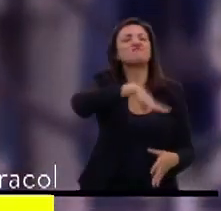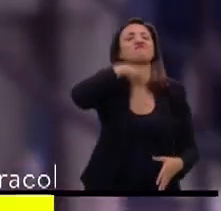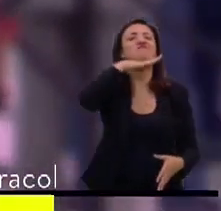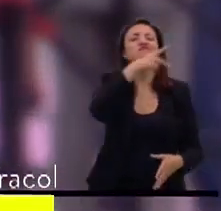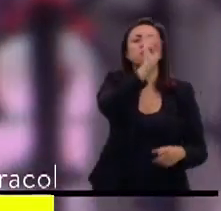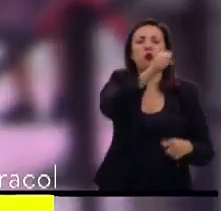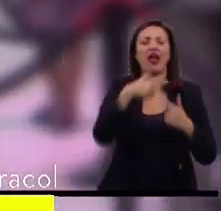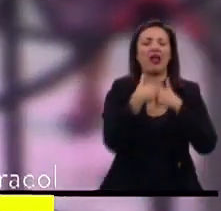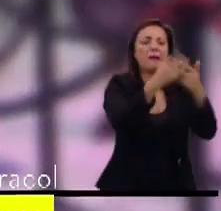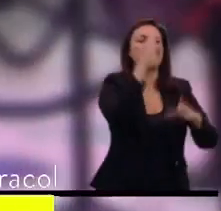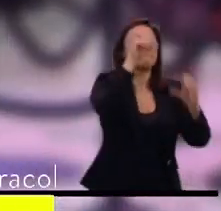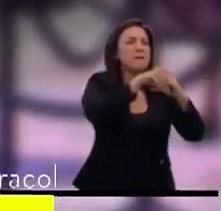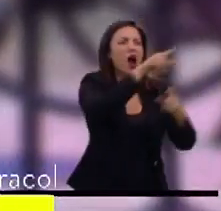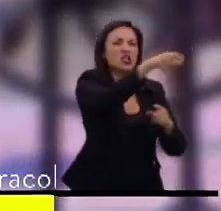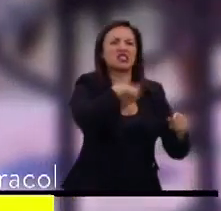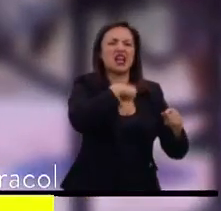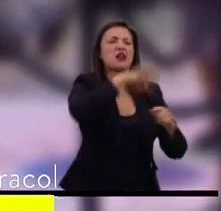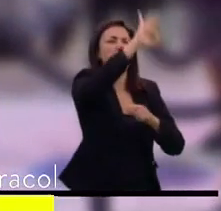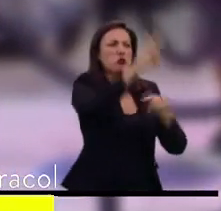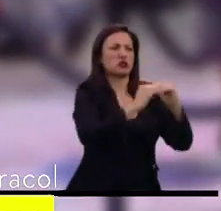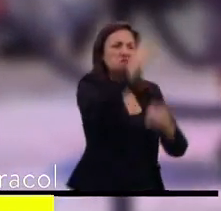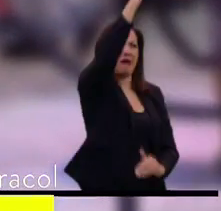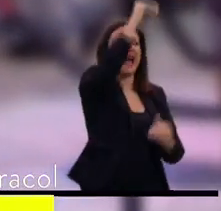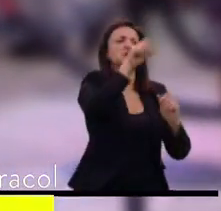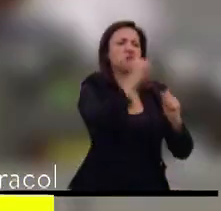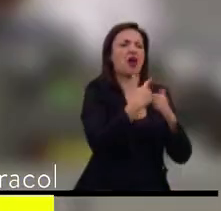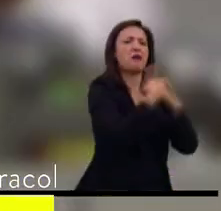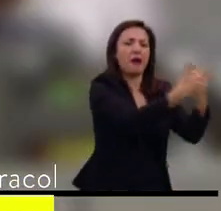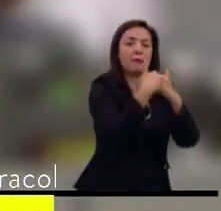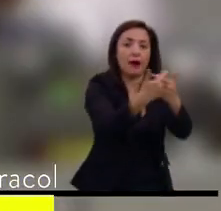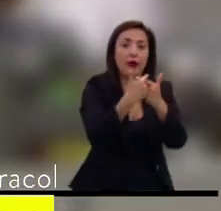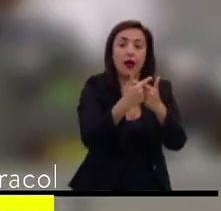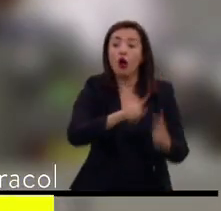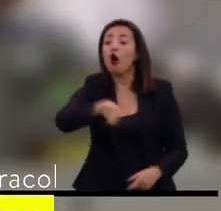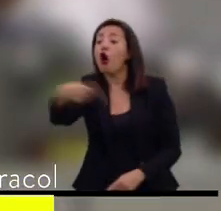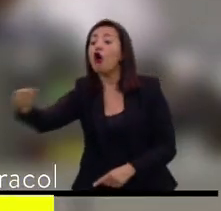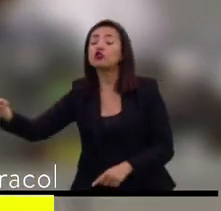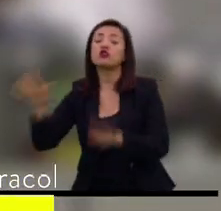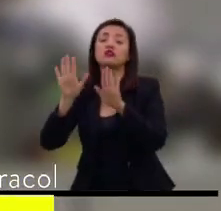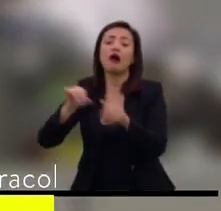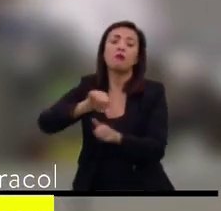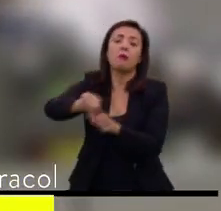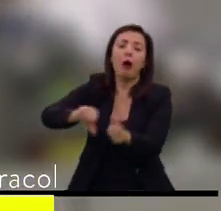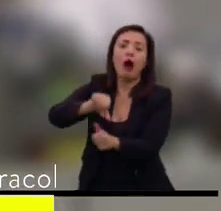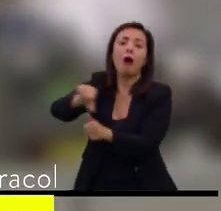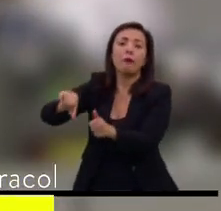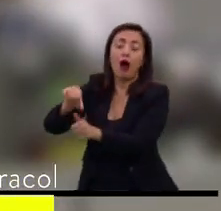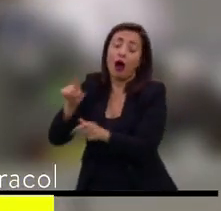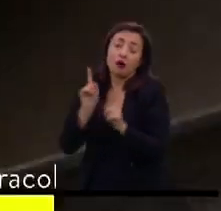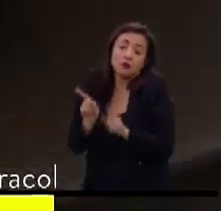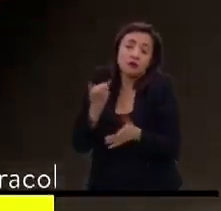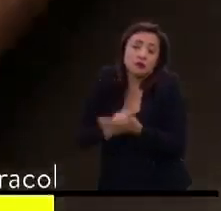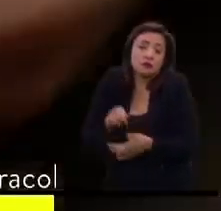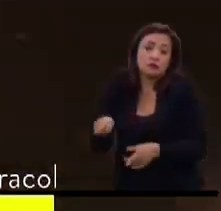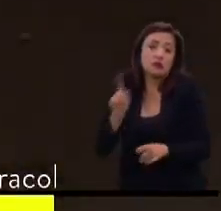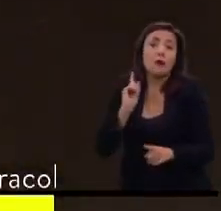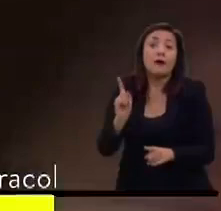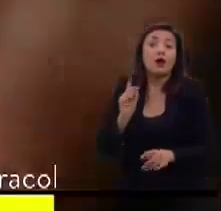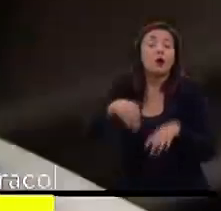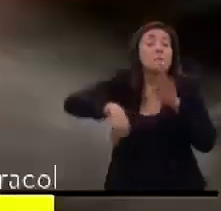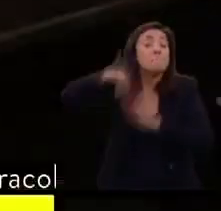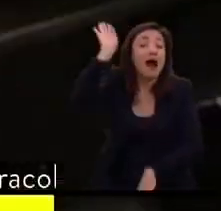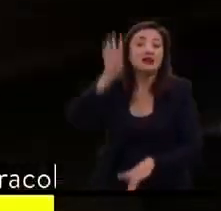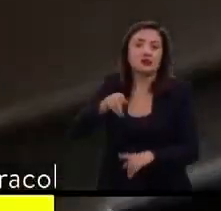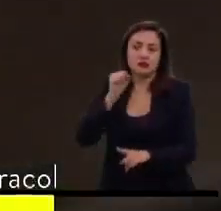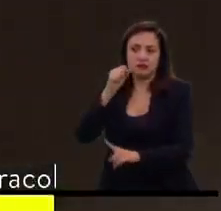banca. Los otros créditos, en la medida que van pasando los días, se van procesando y se van desembolsando. Pero al final, los más